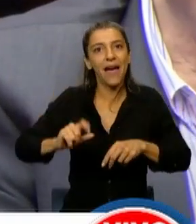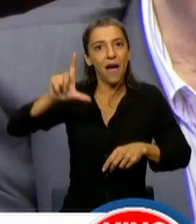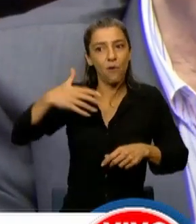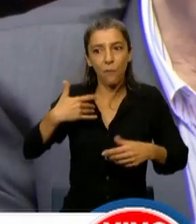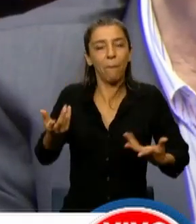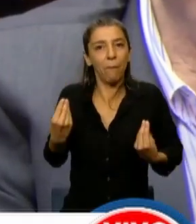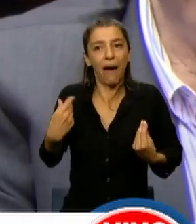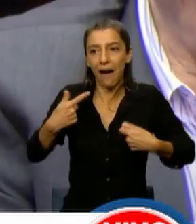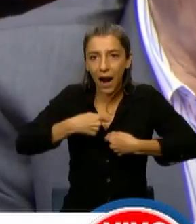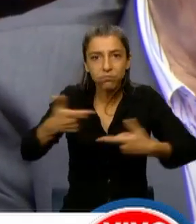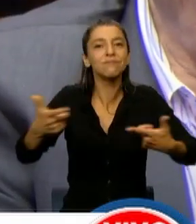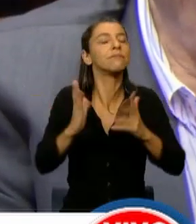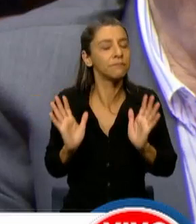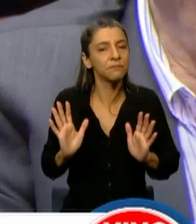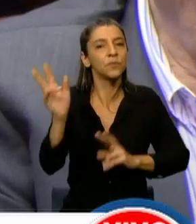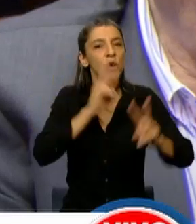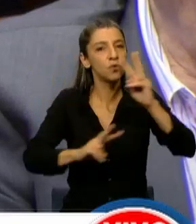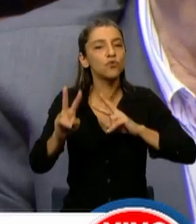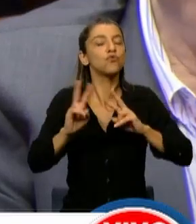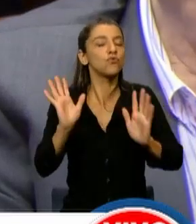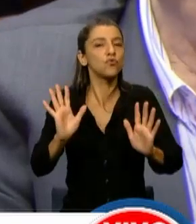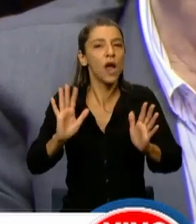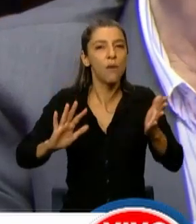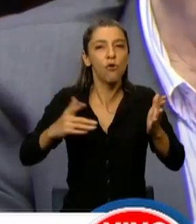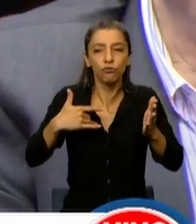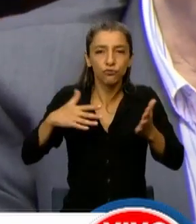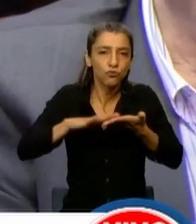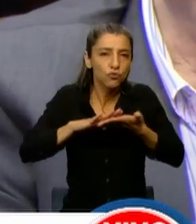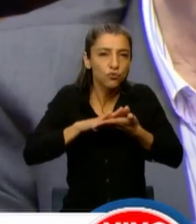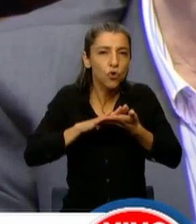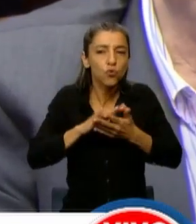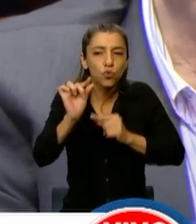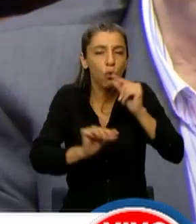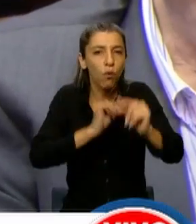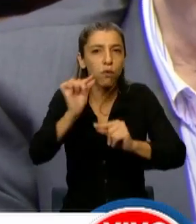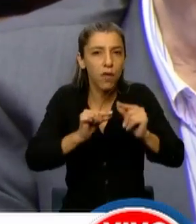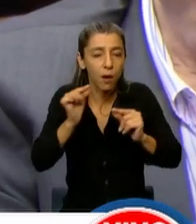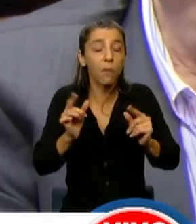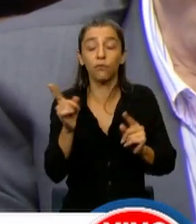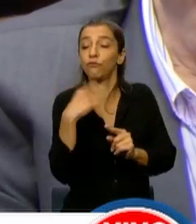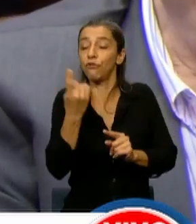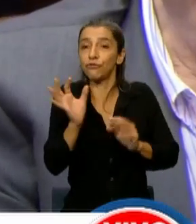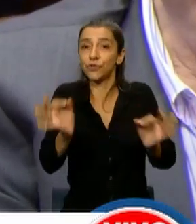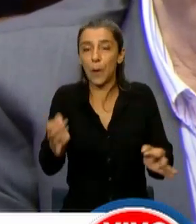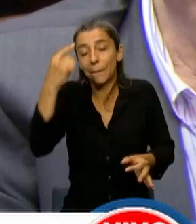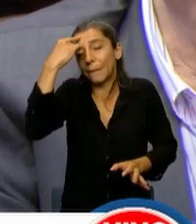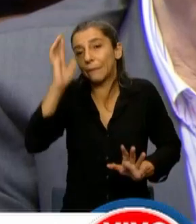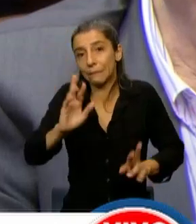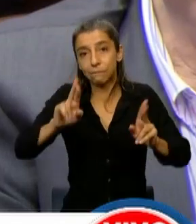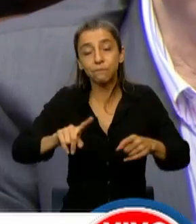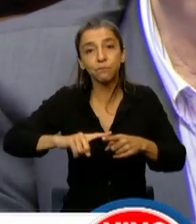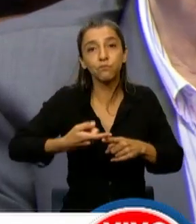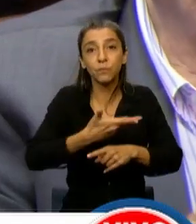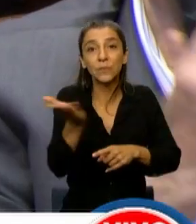también en la base monetaria de la República Argentina. Y nosotros entendemos que las políticas clásicas